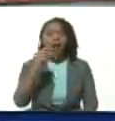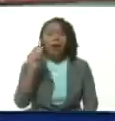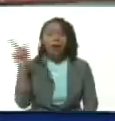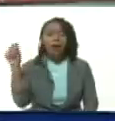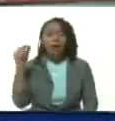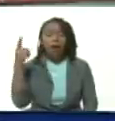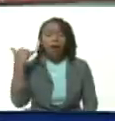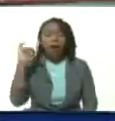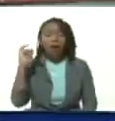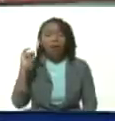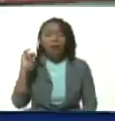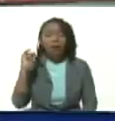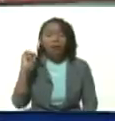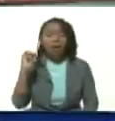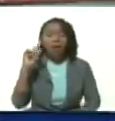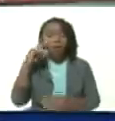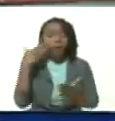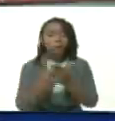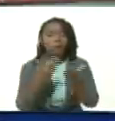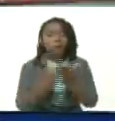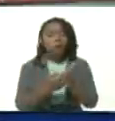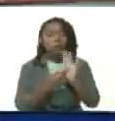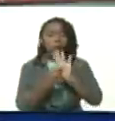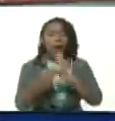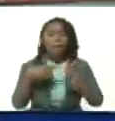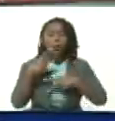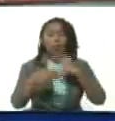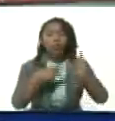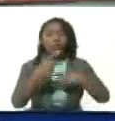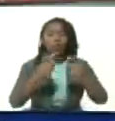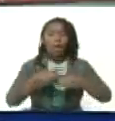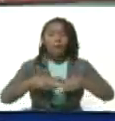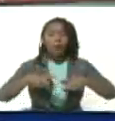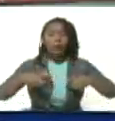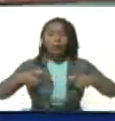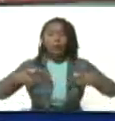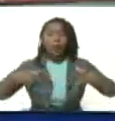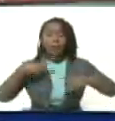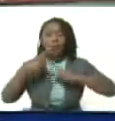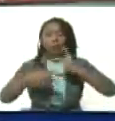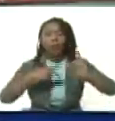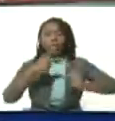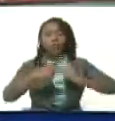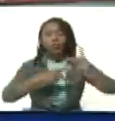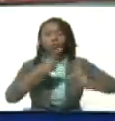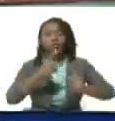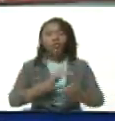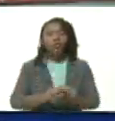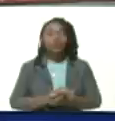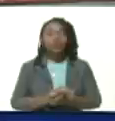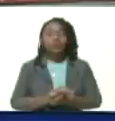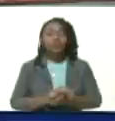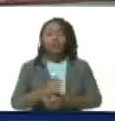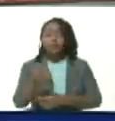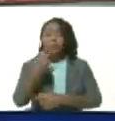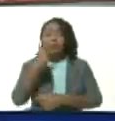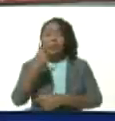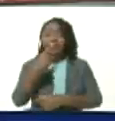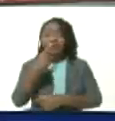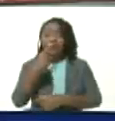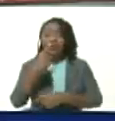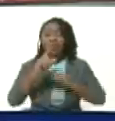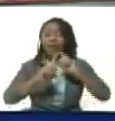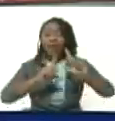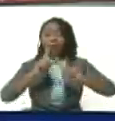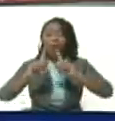precisamente para mostrarnos el proceso de crecimiento productivo de los medicamentos del